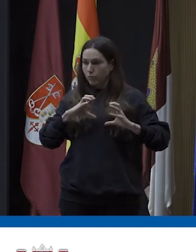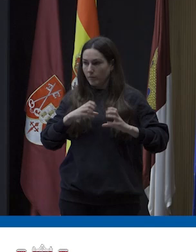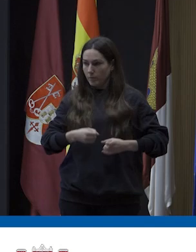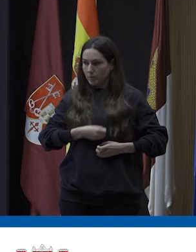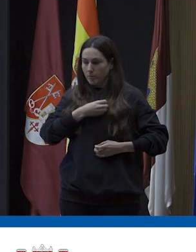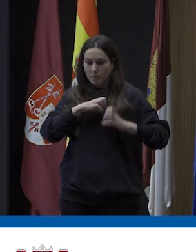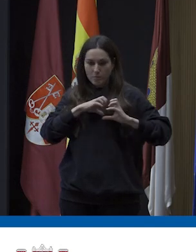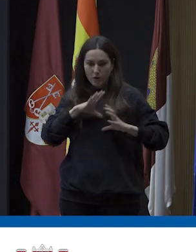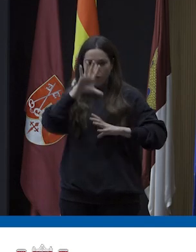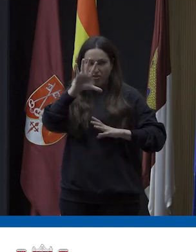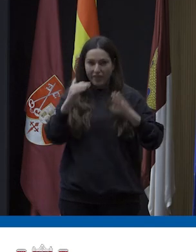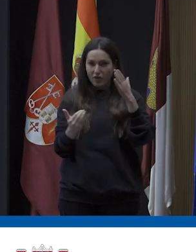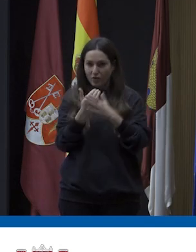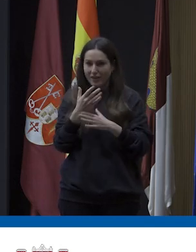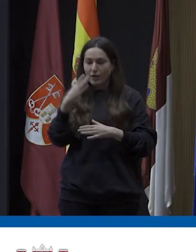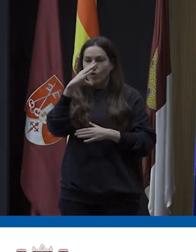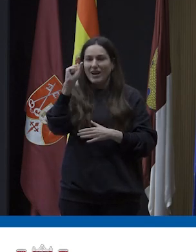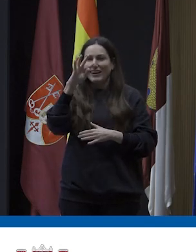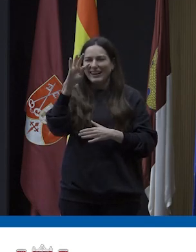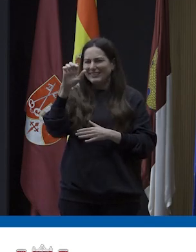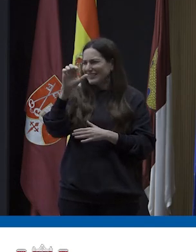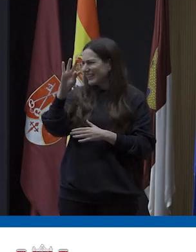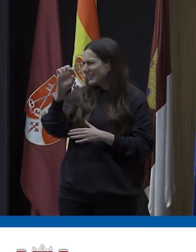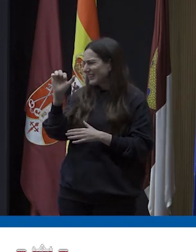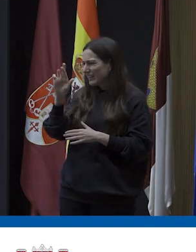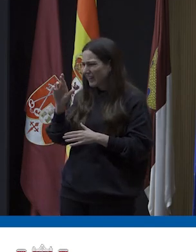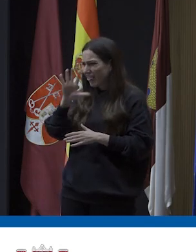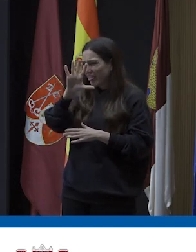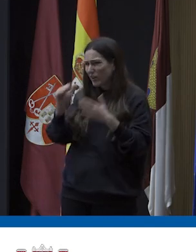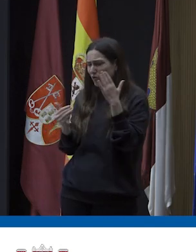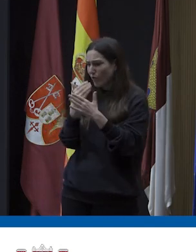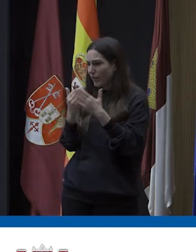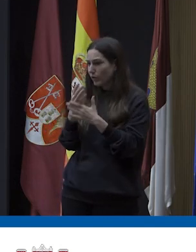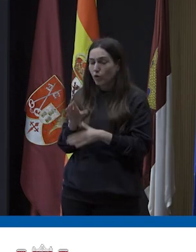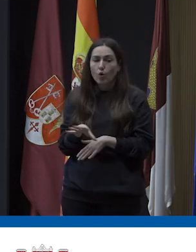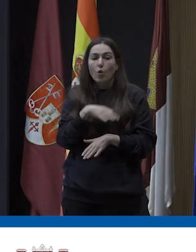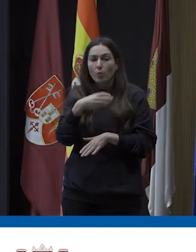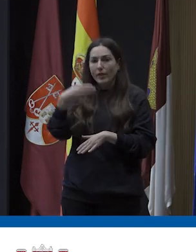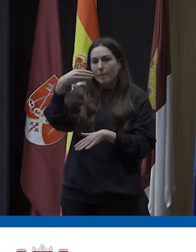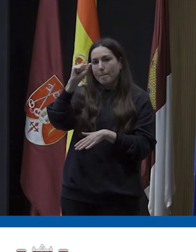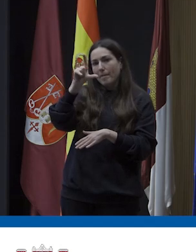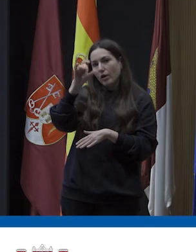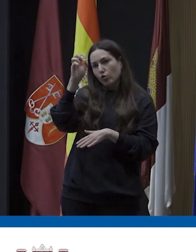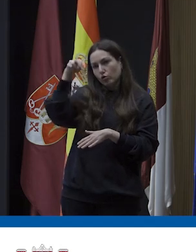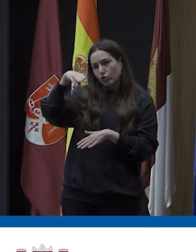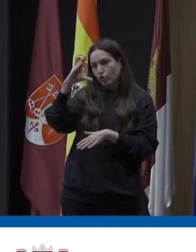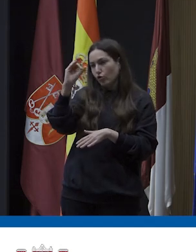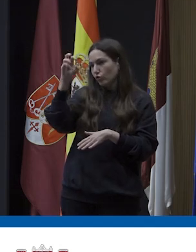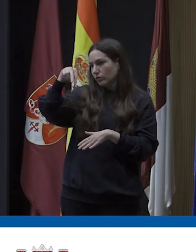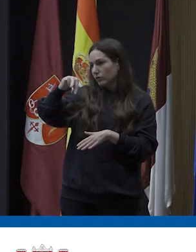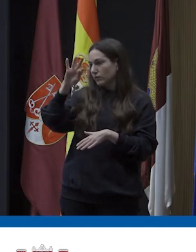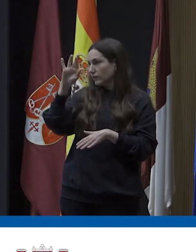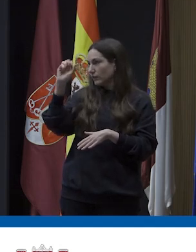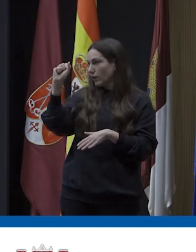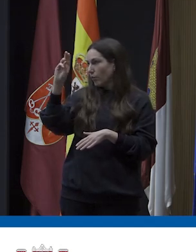aquí? Sí. Hombre, si tuviste un catéter 5 días, puede ser que fuera un balón de contrapulsación. Eso, si estaban